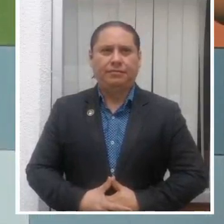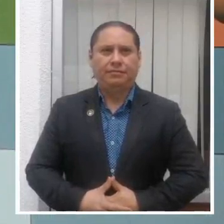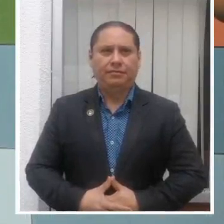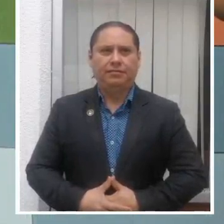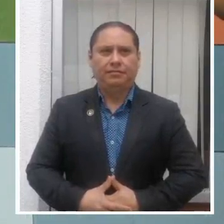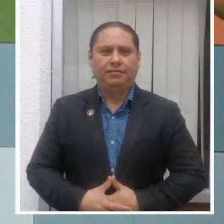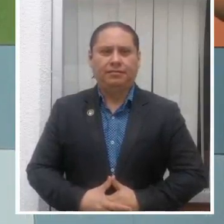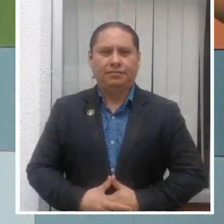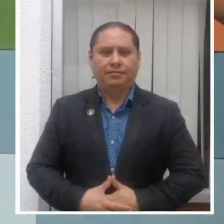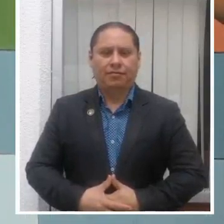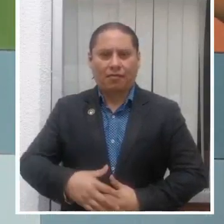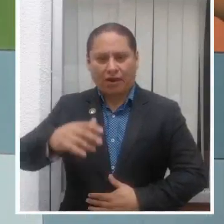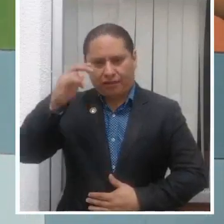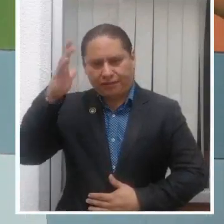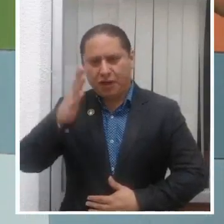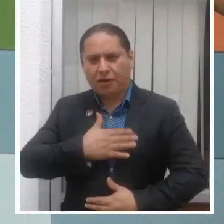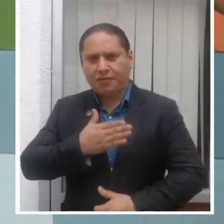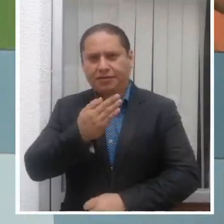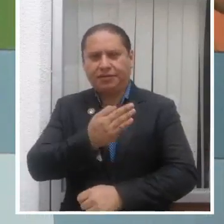Me lo choquea.